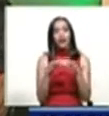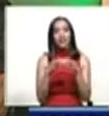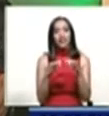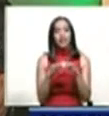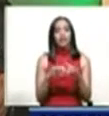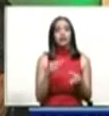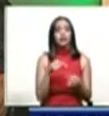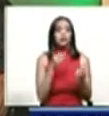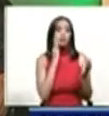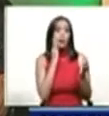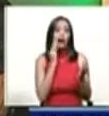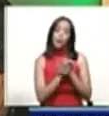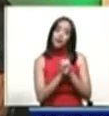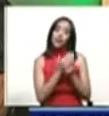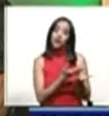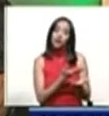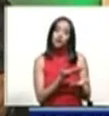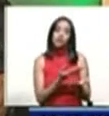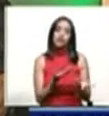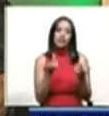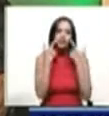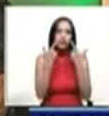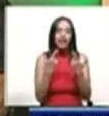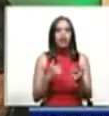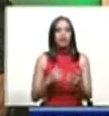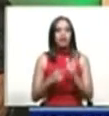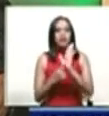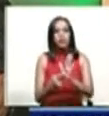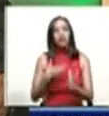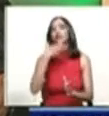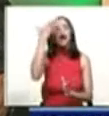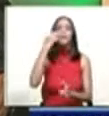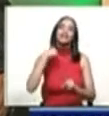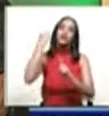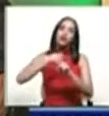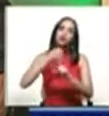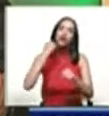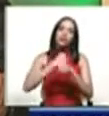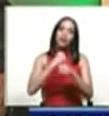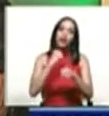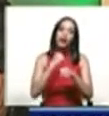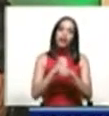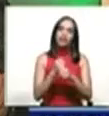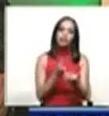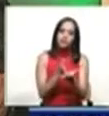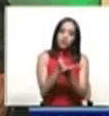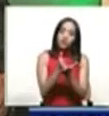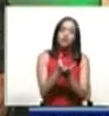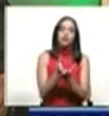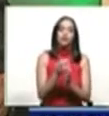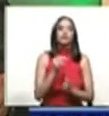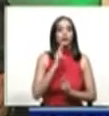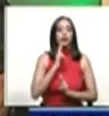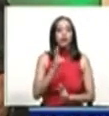madre se refleja en ella, ese espíritu de Adi para luchar, de trabajar, esa disciplina, bueno, eso corresponde